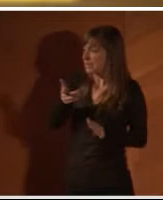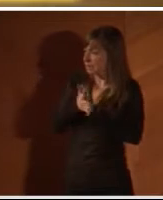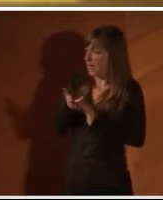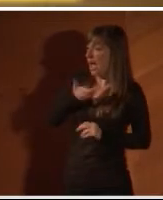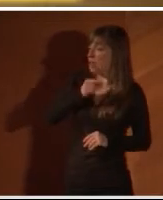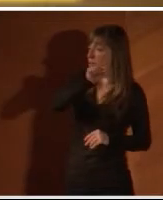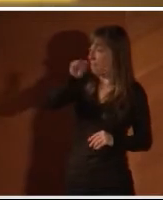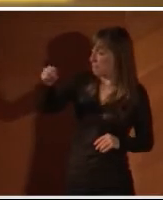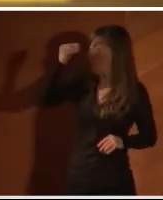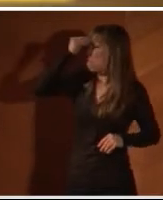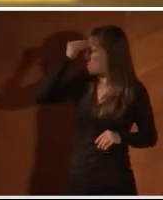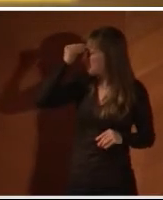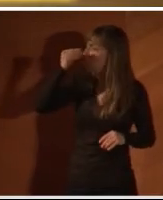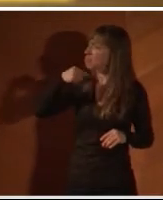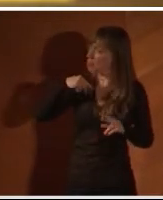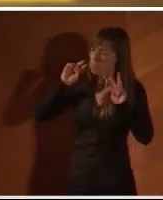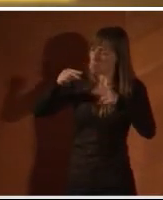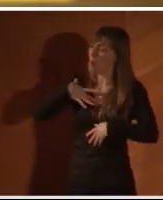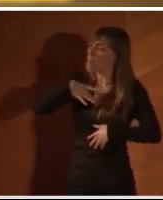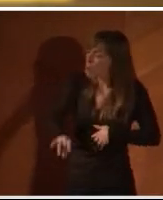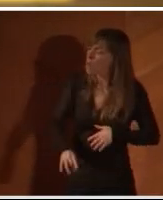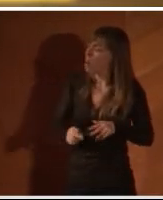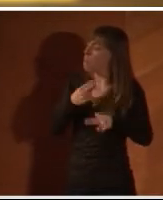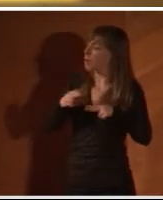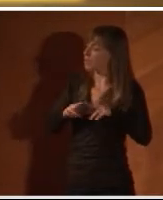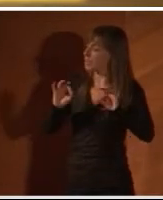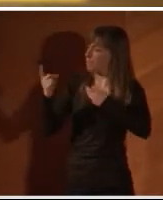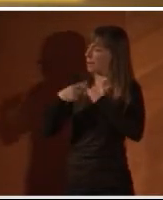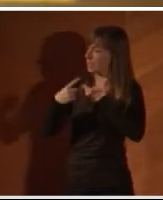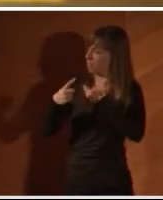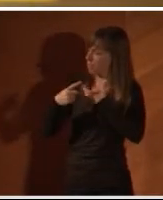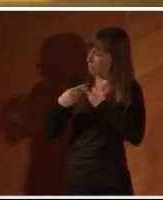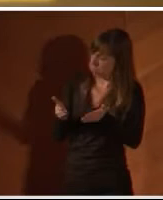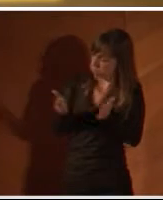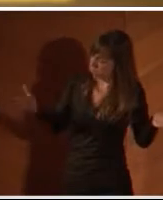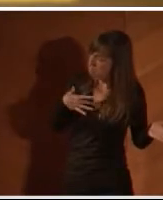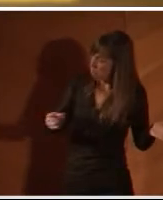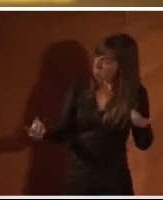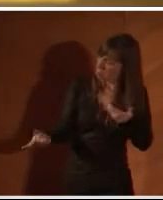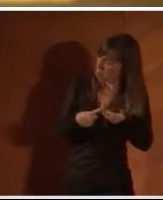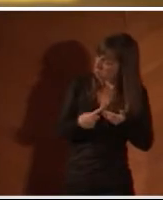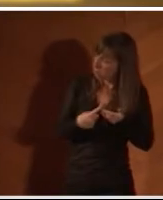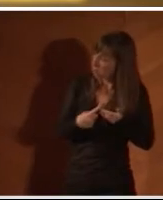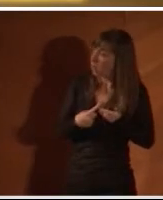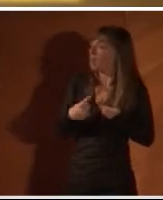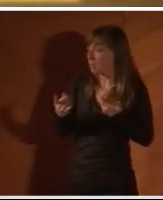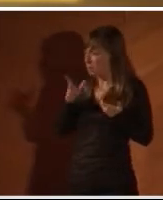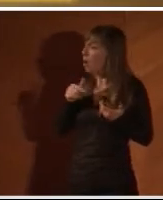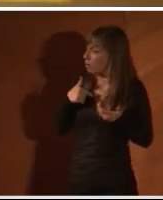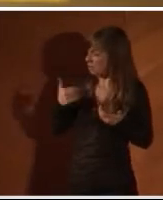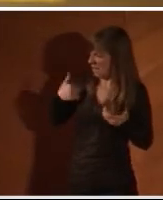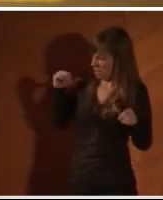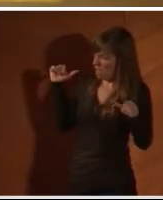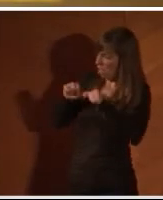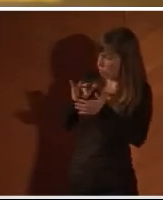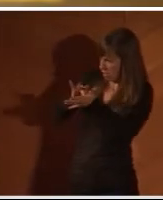pueden desarrollar políticas de participación y que cuentan con las herramientas que ya, como contaba Pablo, ya se están desarrollando en ciudades,